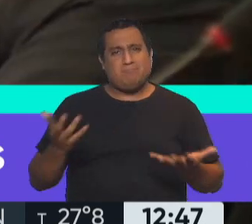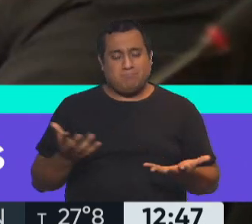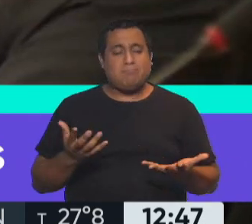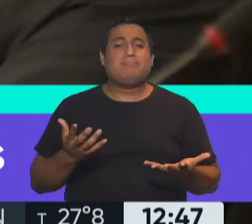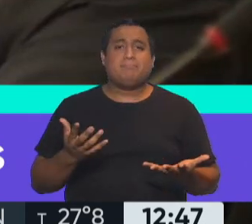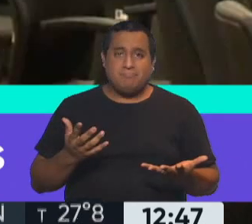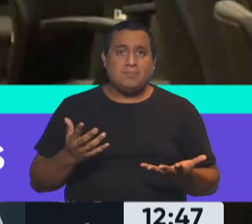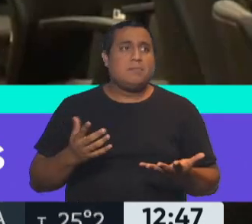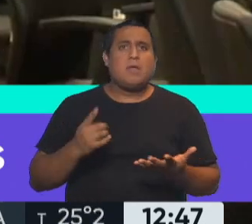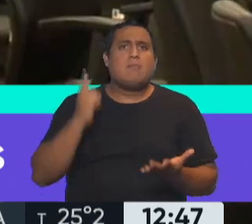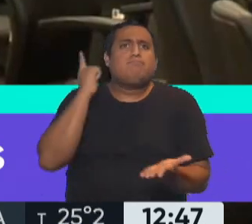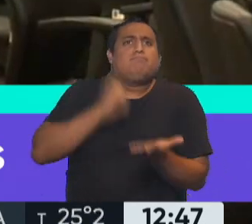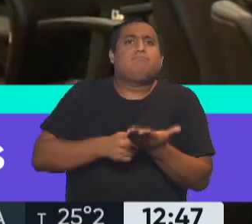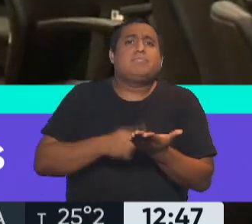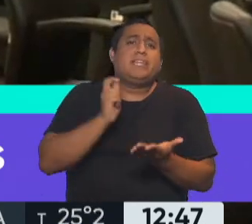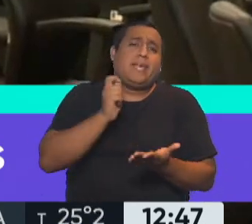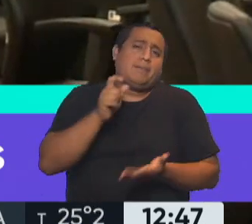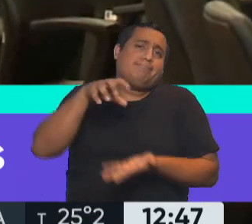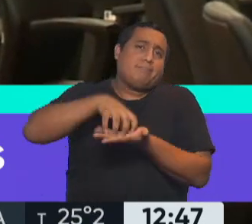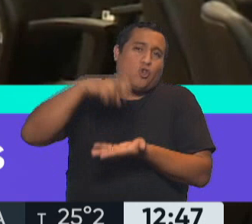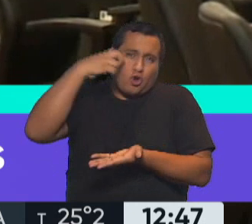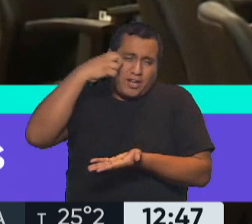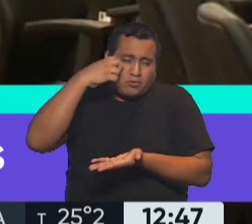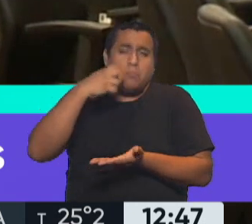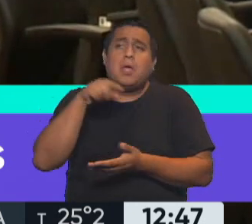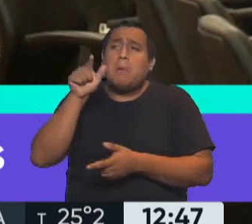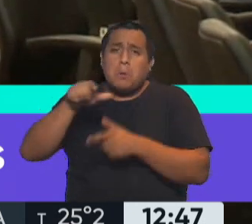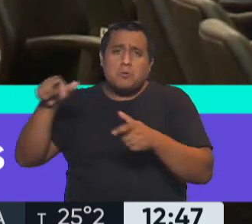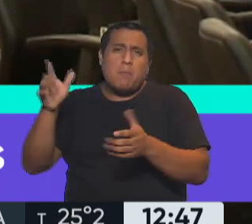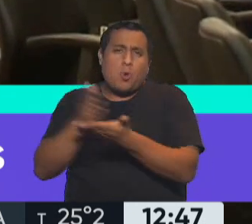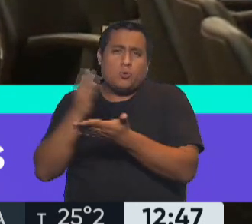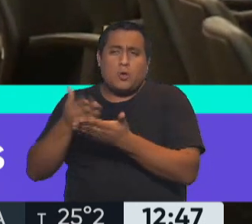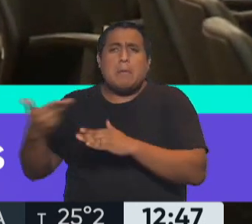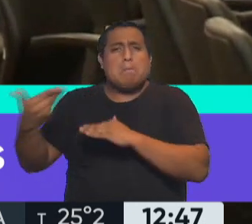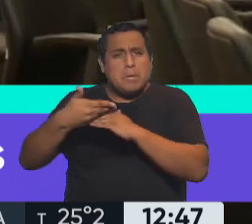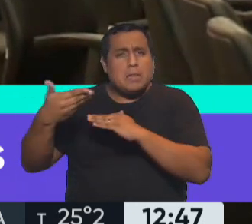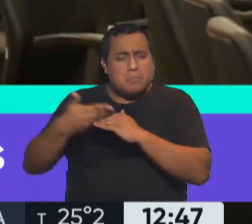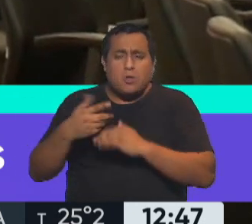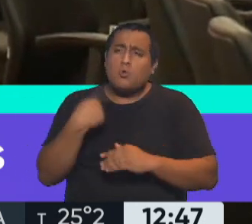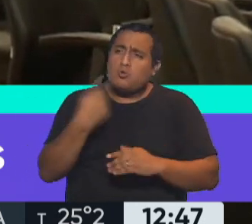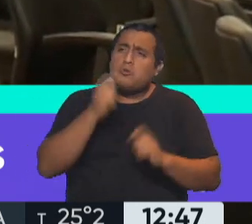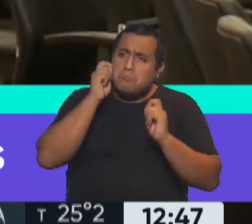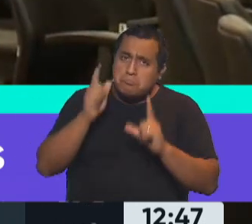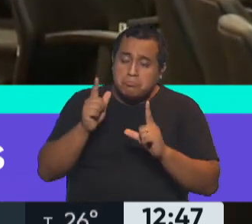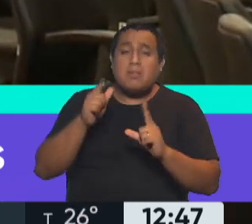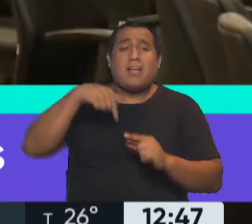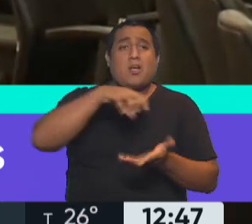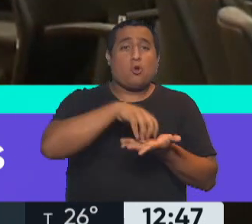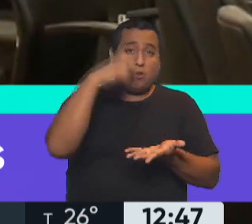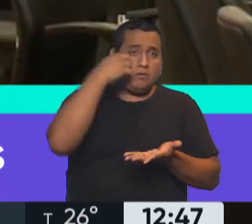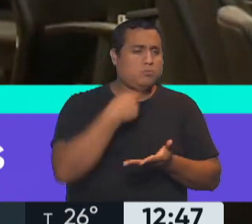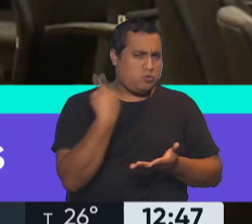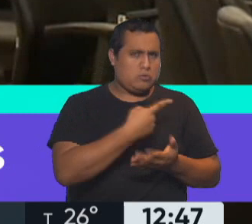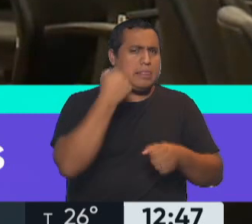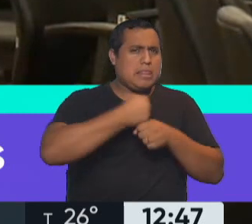definir solamente el Congreso. Hemos escuchado los reclamos, nos han parecido razonables, y desde el Congreso vamos a trabajar para que el